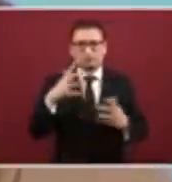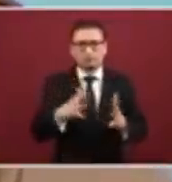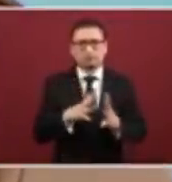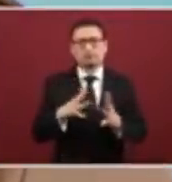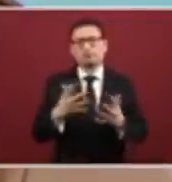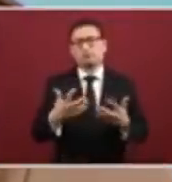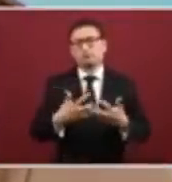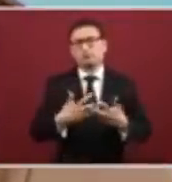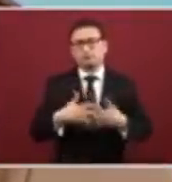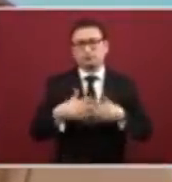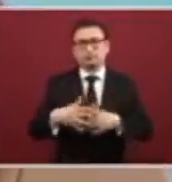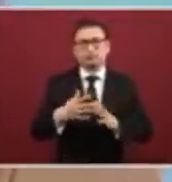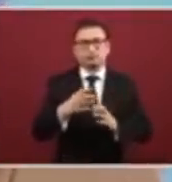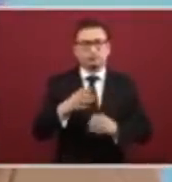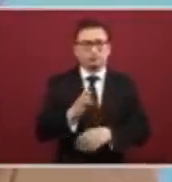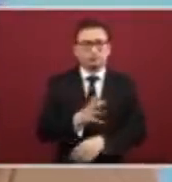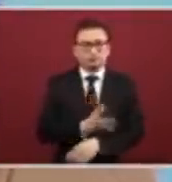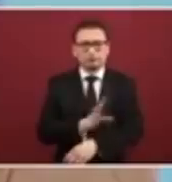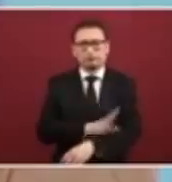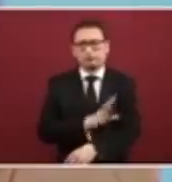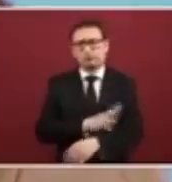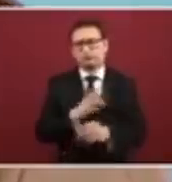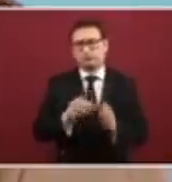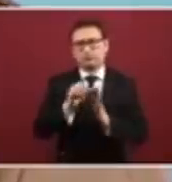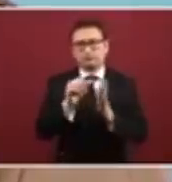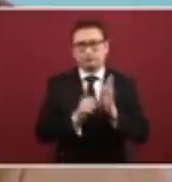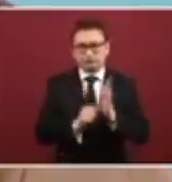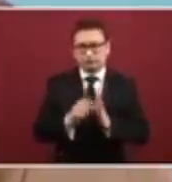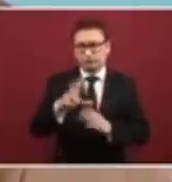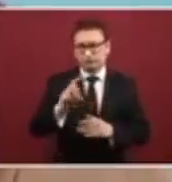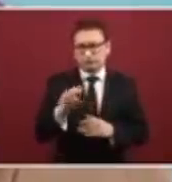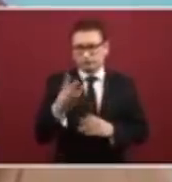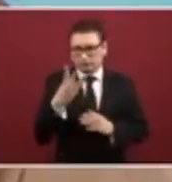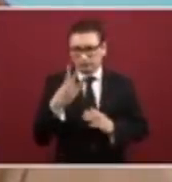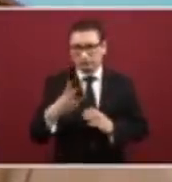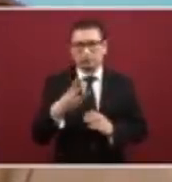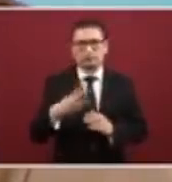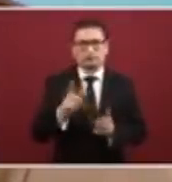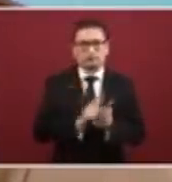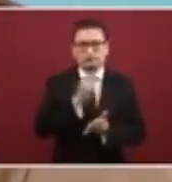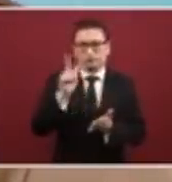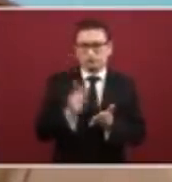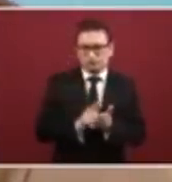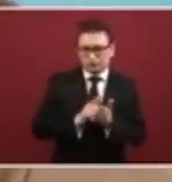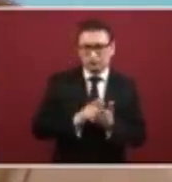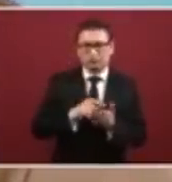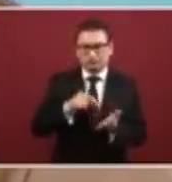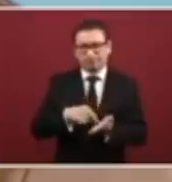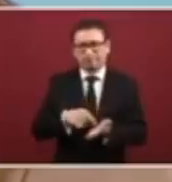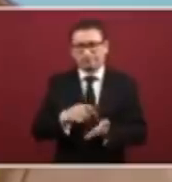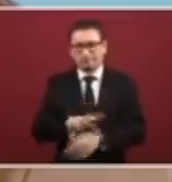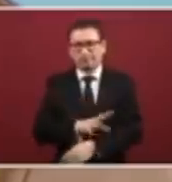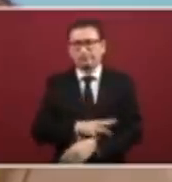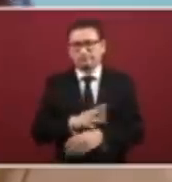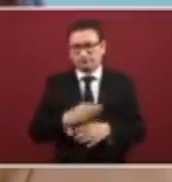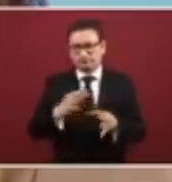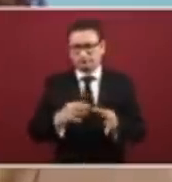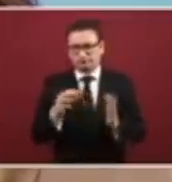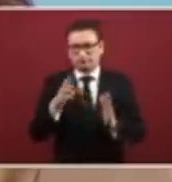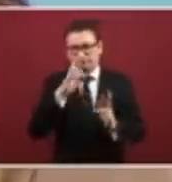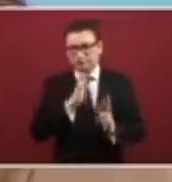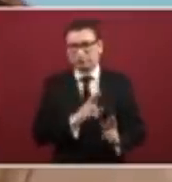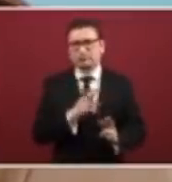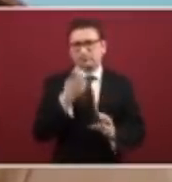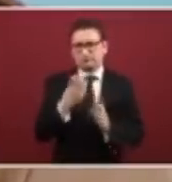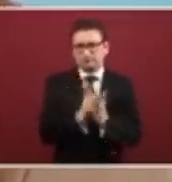artículo 33 de la Ley Orgánica de la Administración Pública Federal. Cumpliendo con las acciones y en términos de las disposiciones